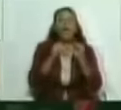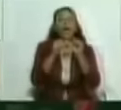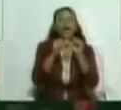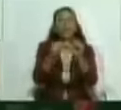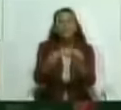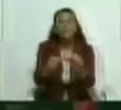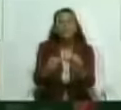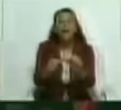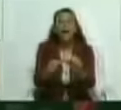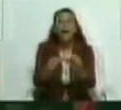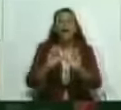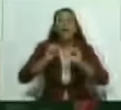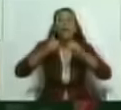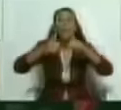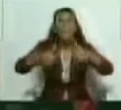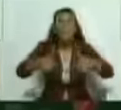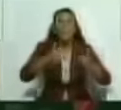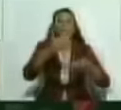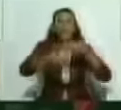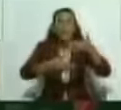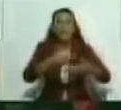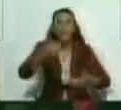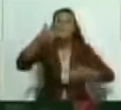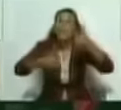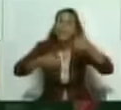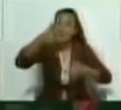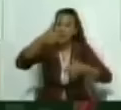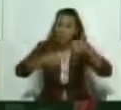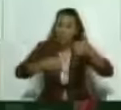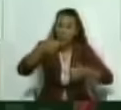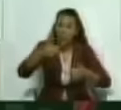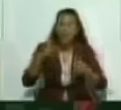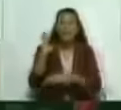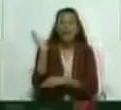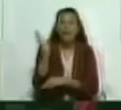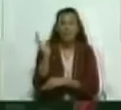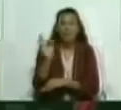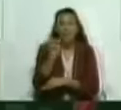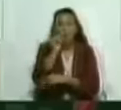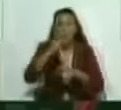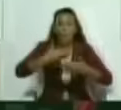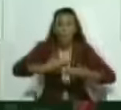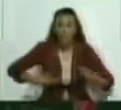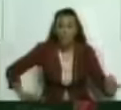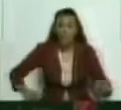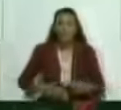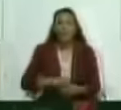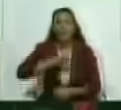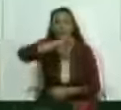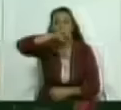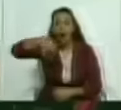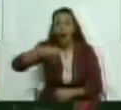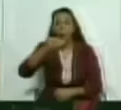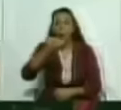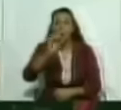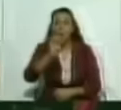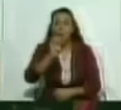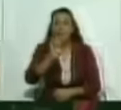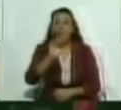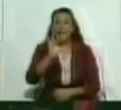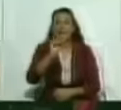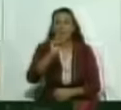continuación, daremos inicio al proceso de postulación del candidato ciudadano José Dionisio